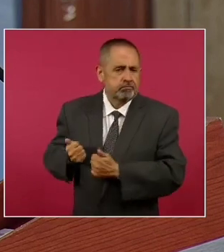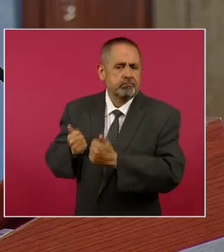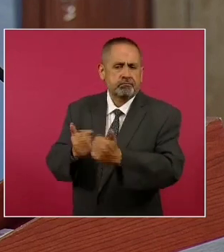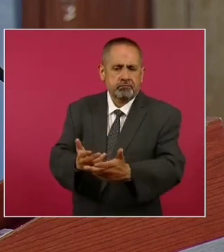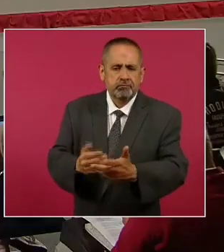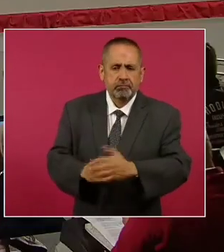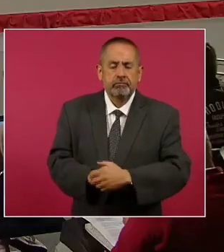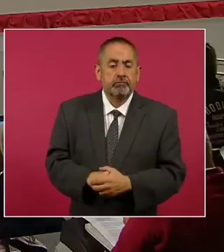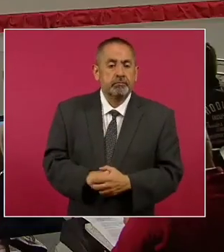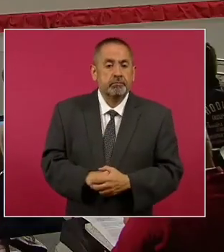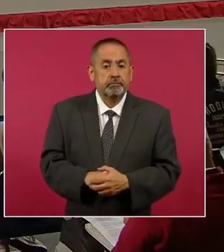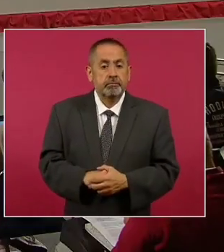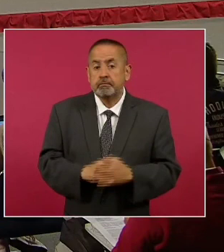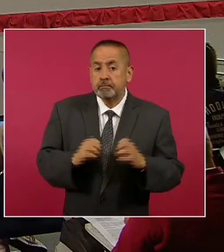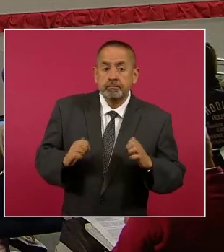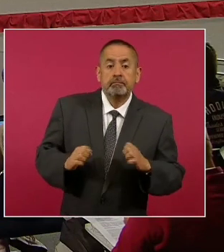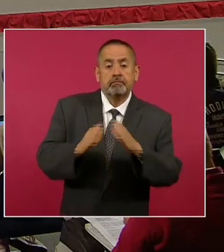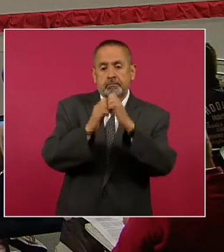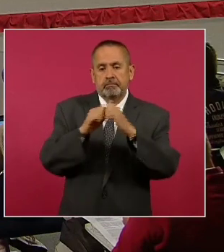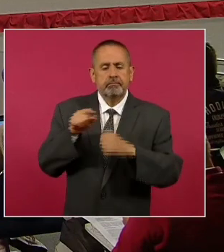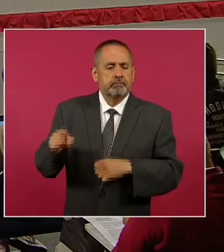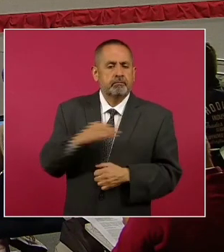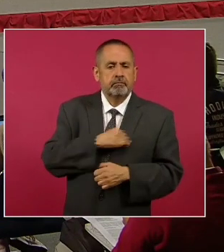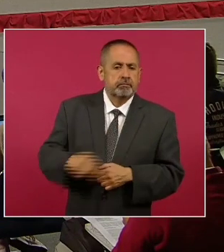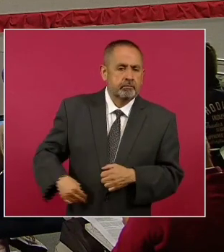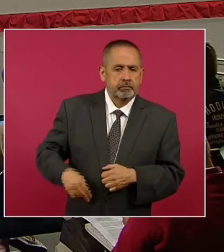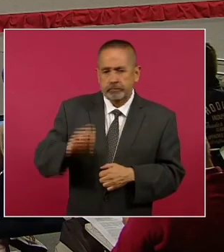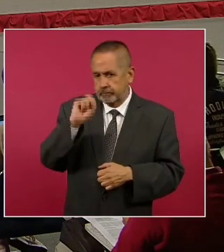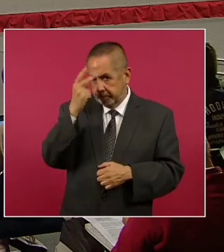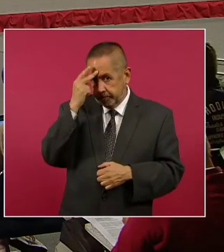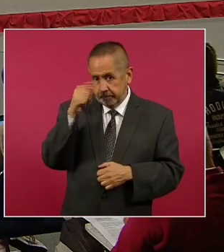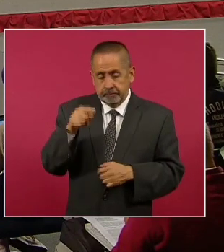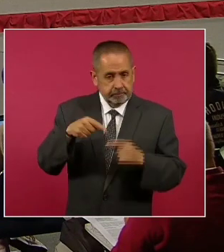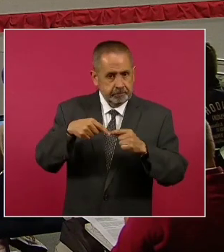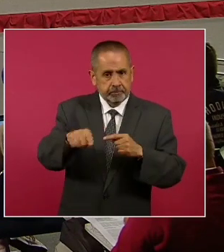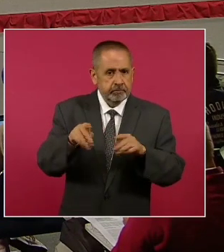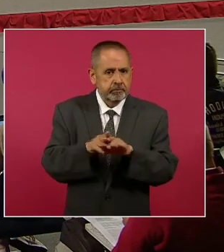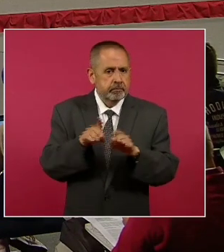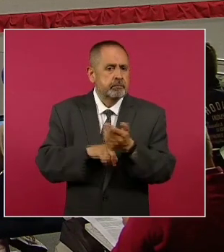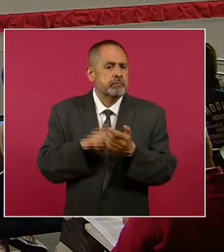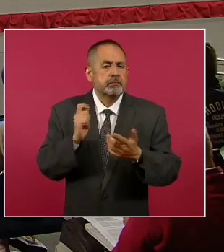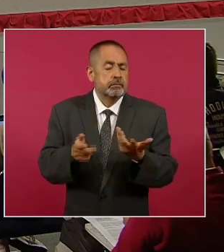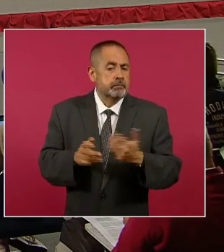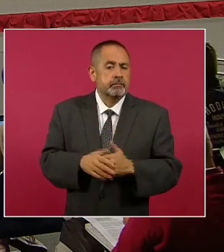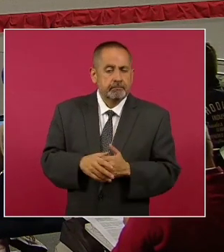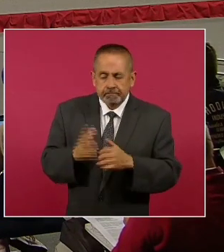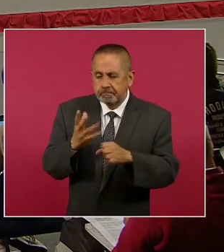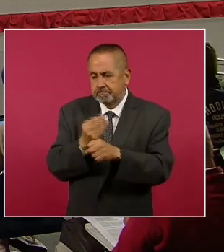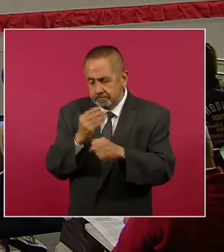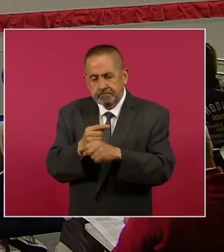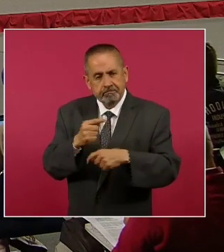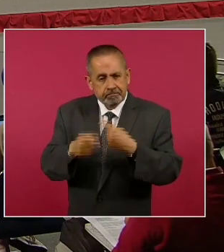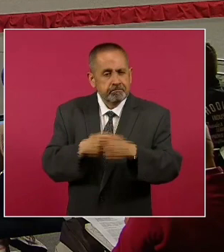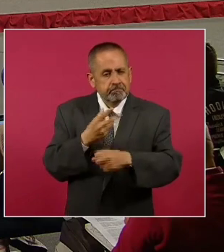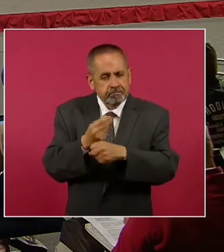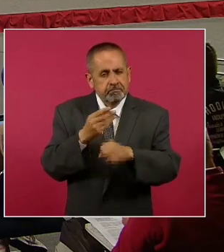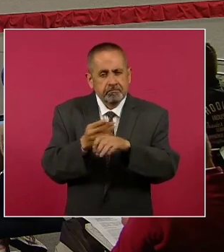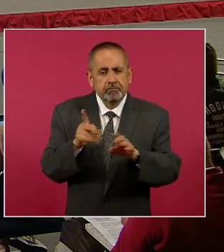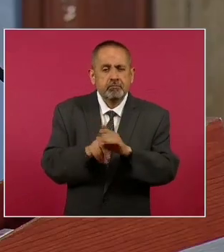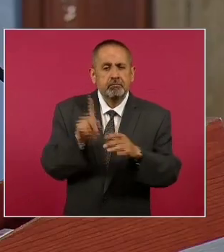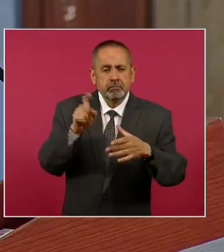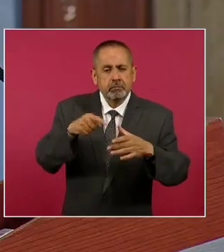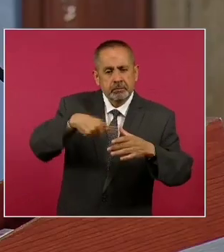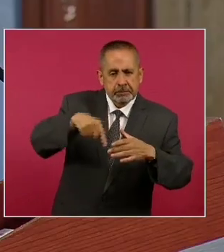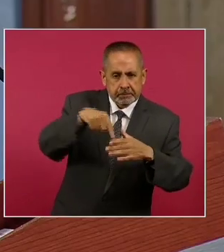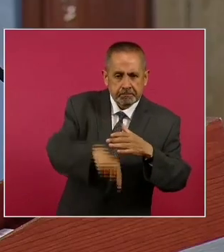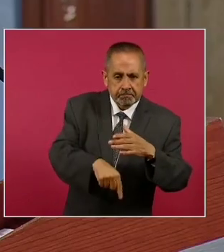plan emergente que lleva a cabo el municipio de San Luis Potosí, el cual consiste en rehabilitar y poner en funcionamiento pozos que